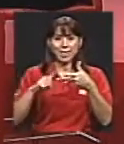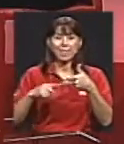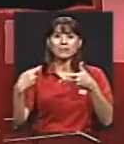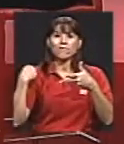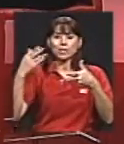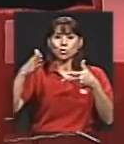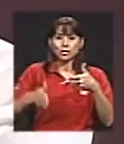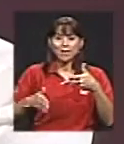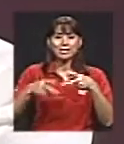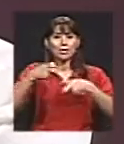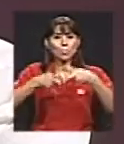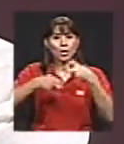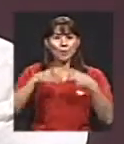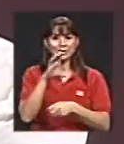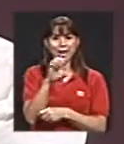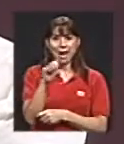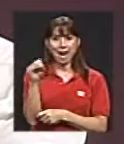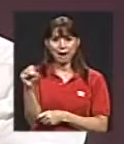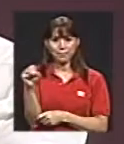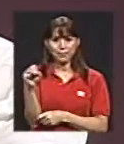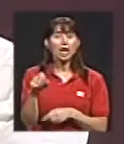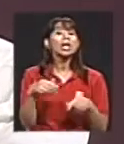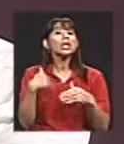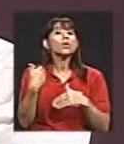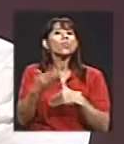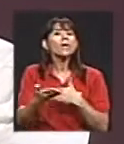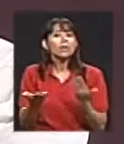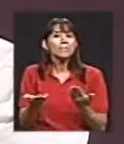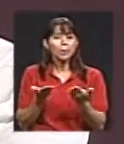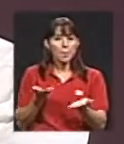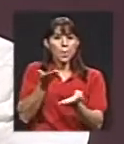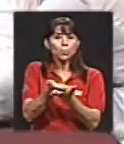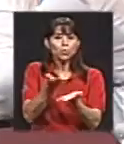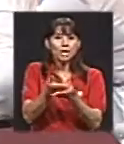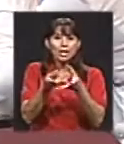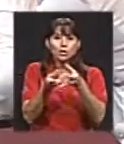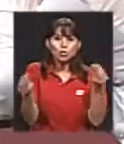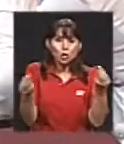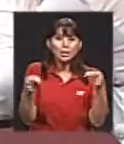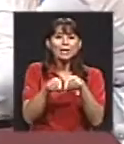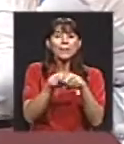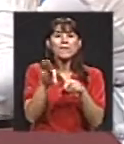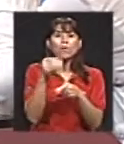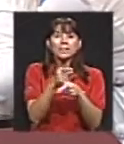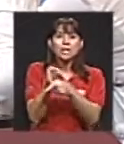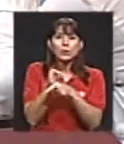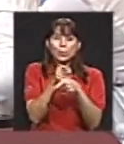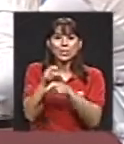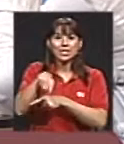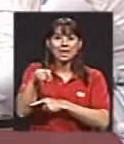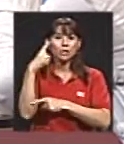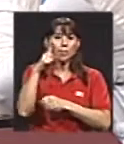la caja costarricense del seguro social y luego que propusiera las soluciones y los correctivos necesarios para que se cumpliera el